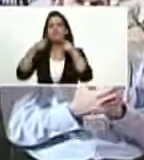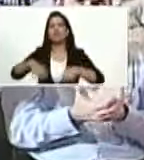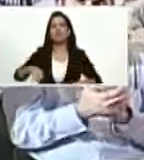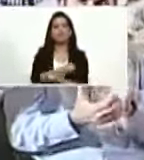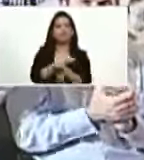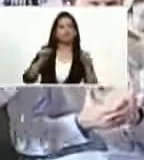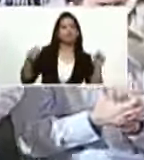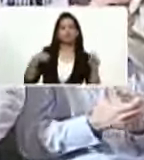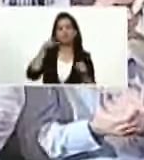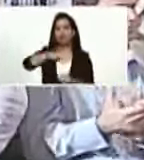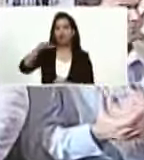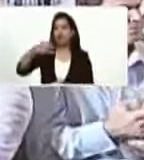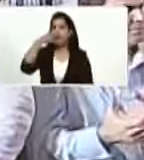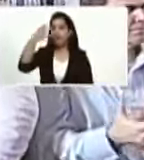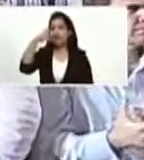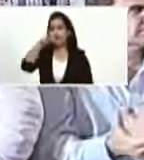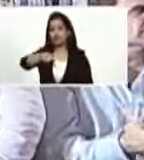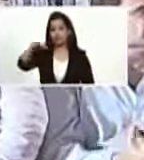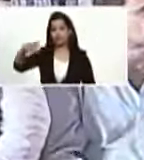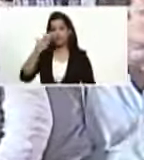Bueno, bien contundente.